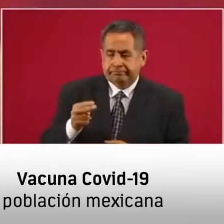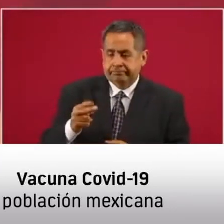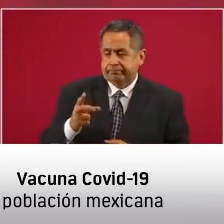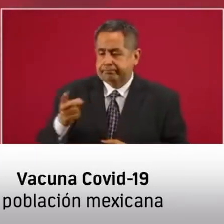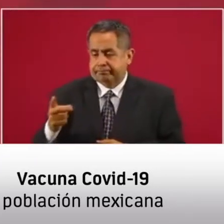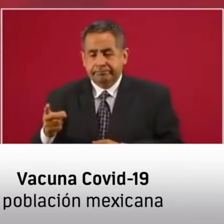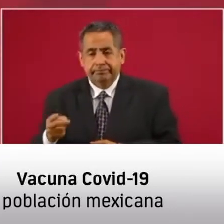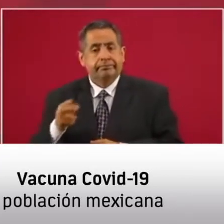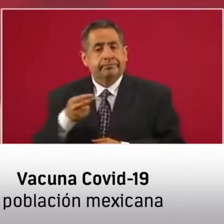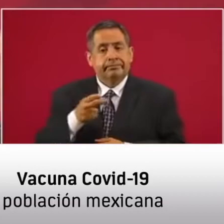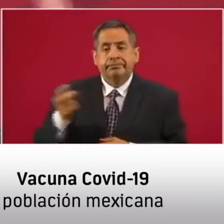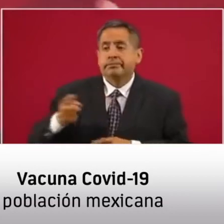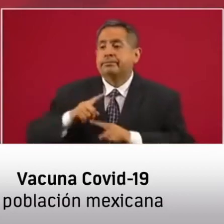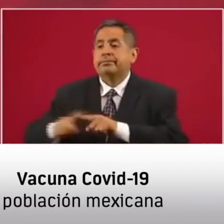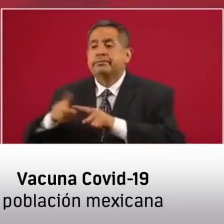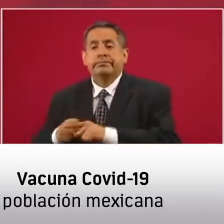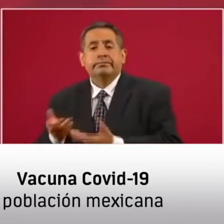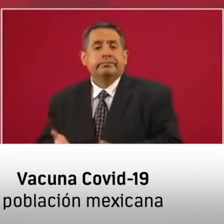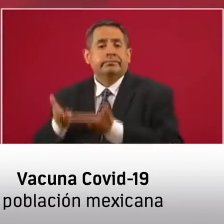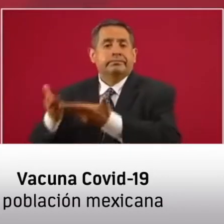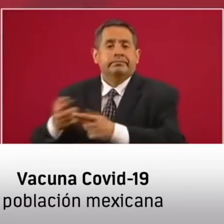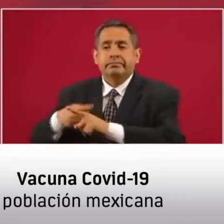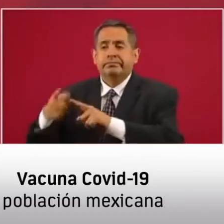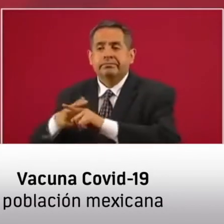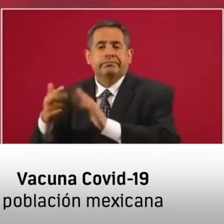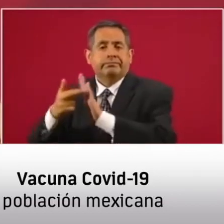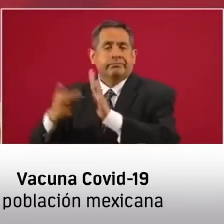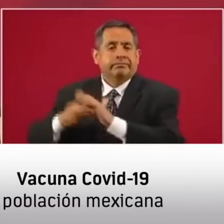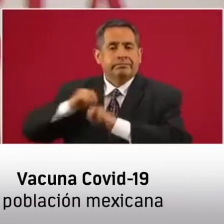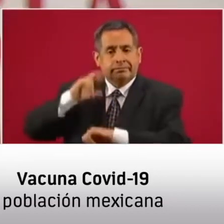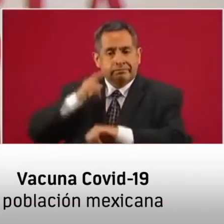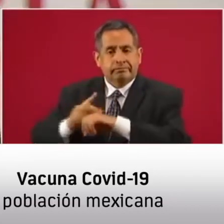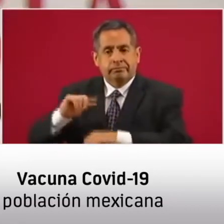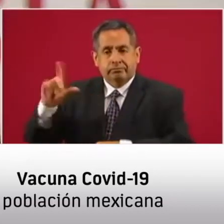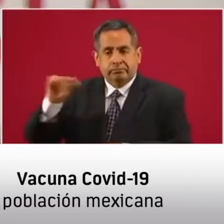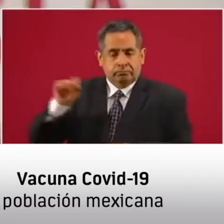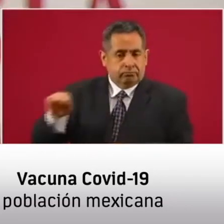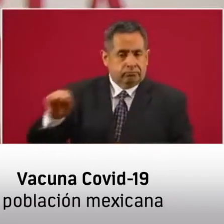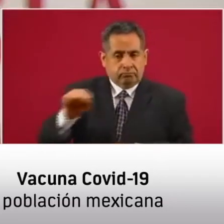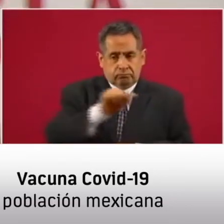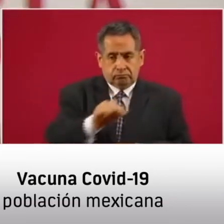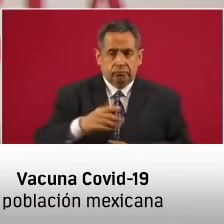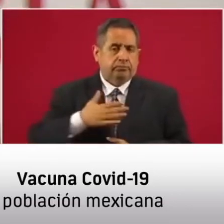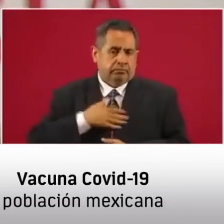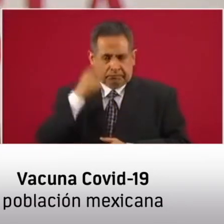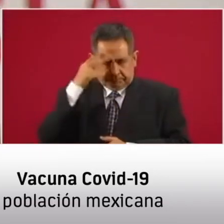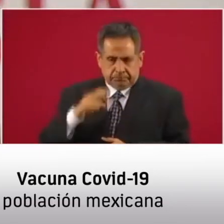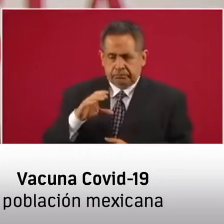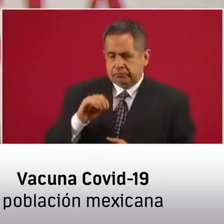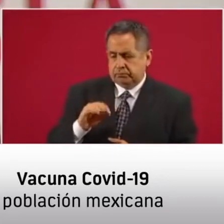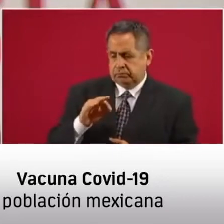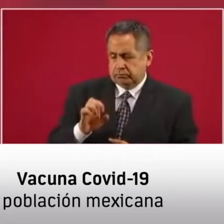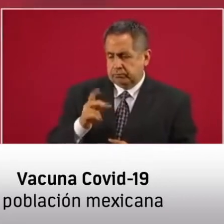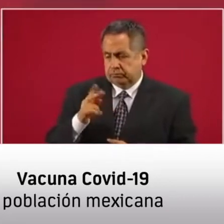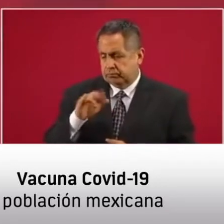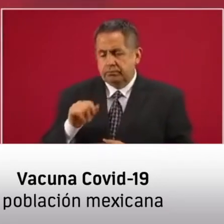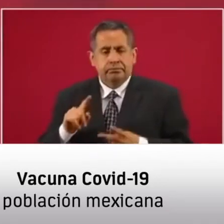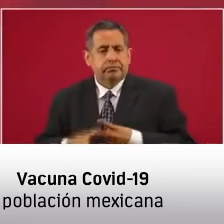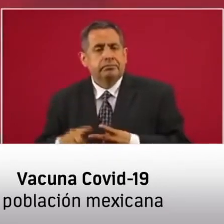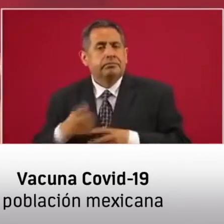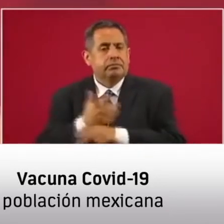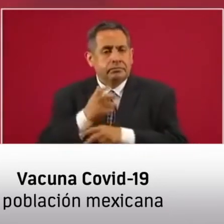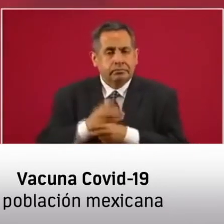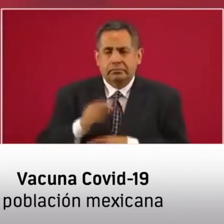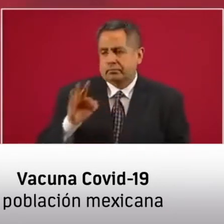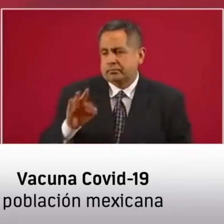serán presentadas a las diferentes autoridades regulatorias, y esas autoridades regulatorias, en México es COFEPRIS, en Estados Unidos FDA y